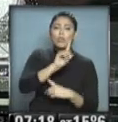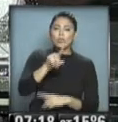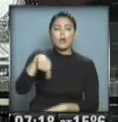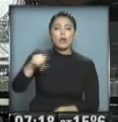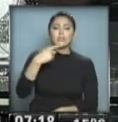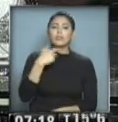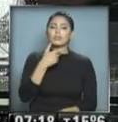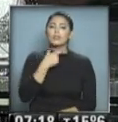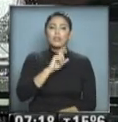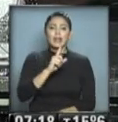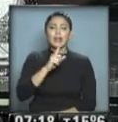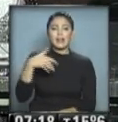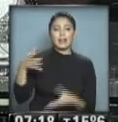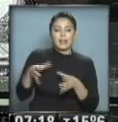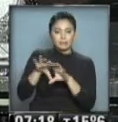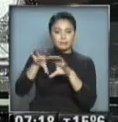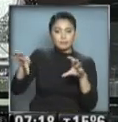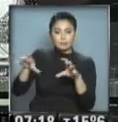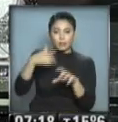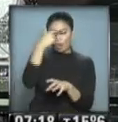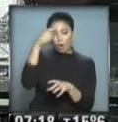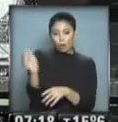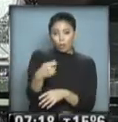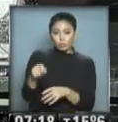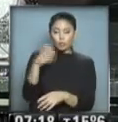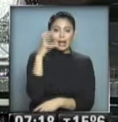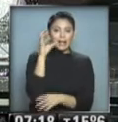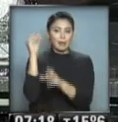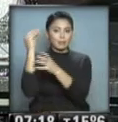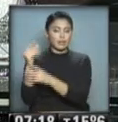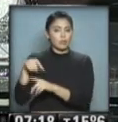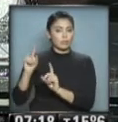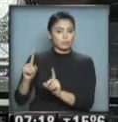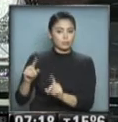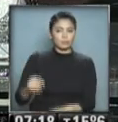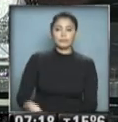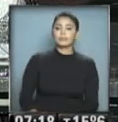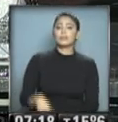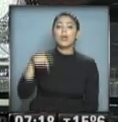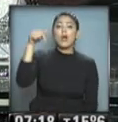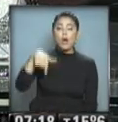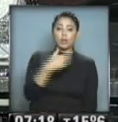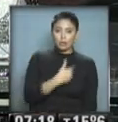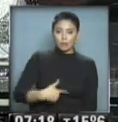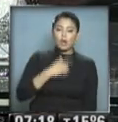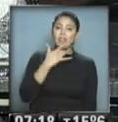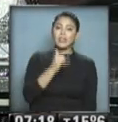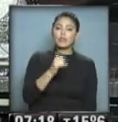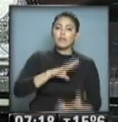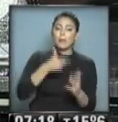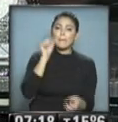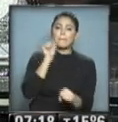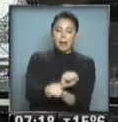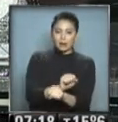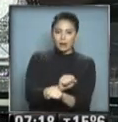instalación de cámaras dentro de la cabina de los conductores, medida que se va a sostener. En el día de hoy, el gobierno denunciará penalmente al